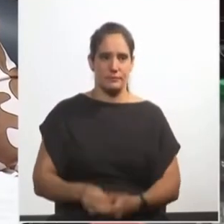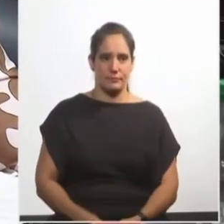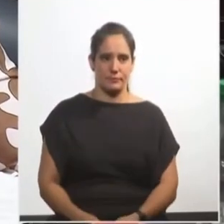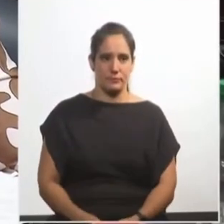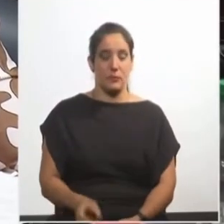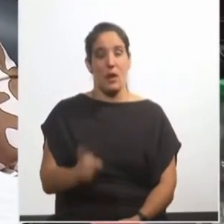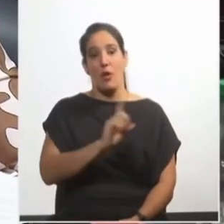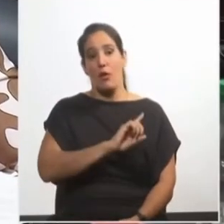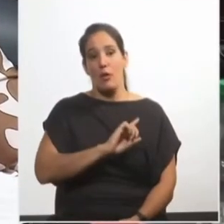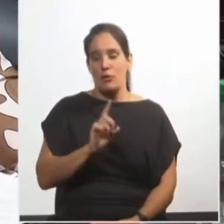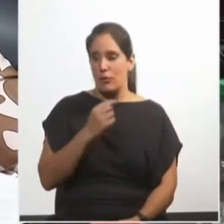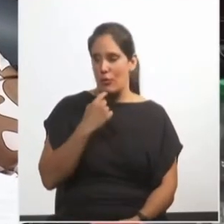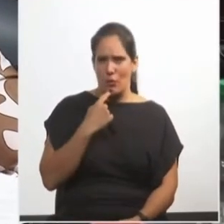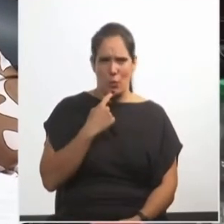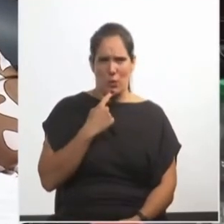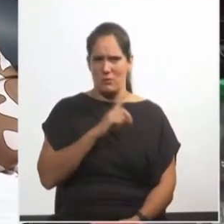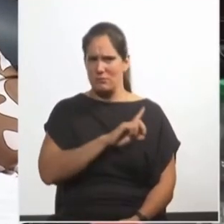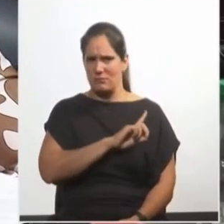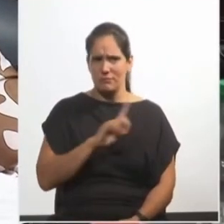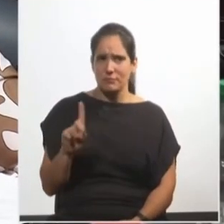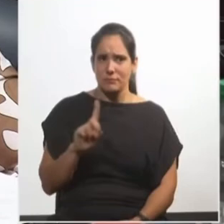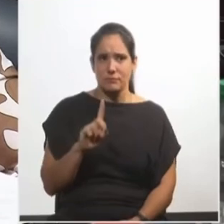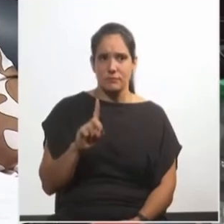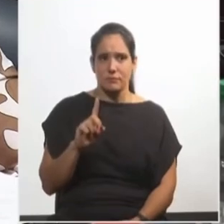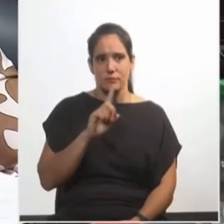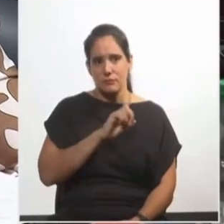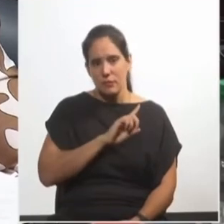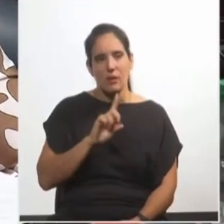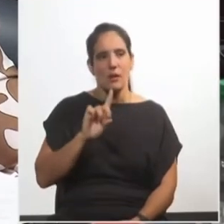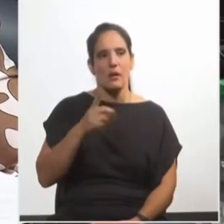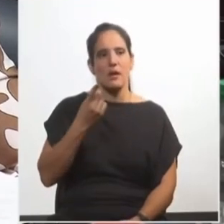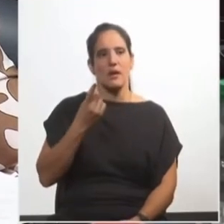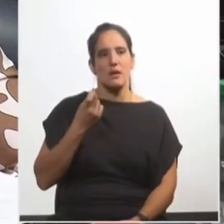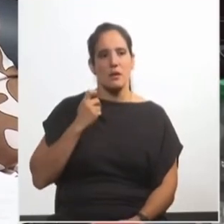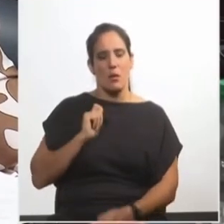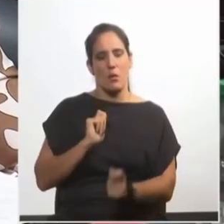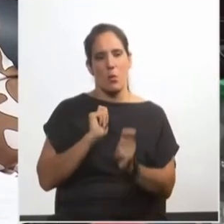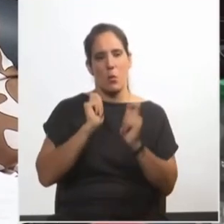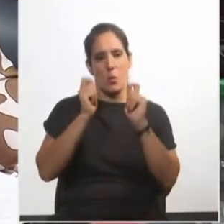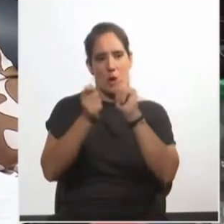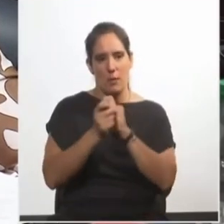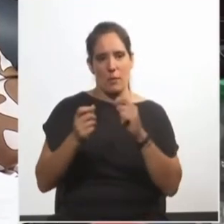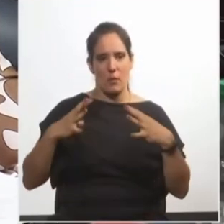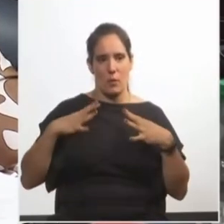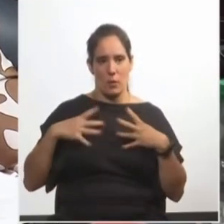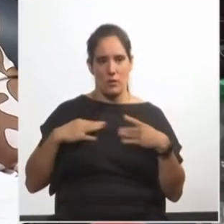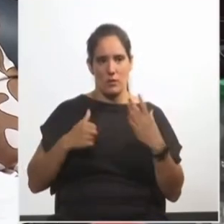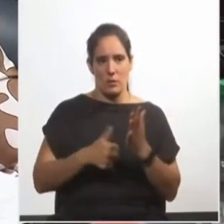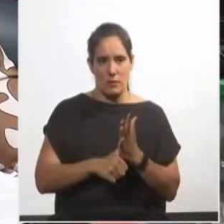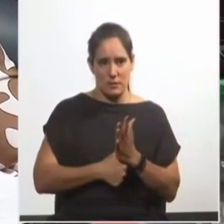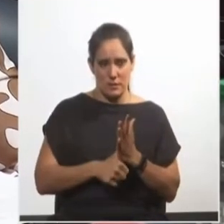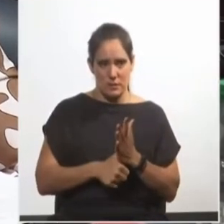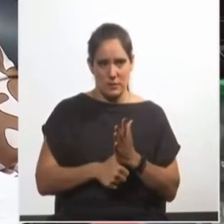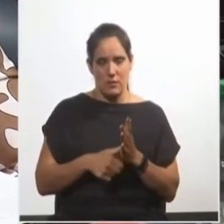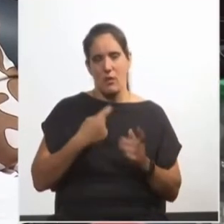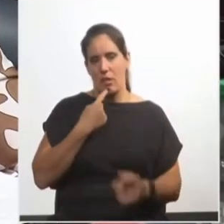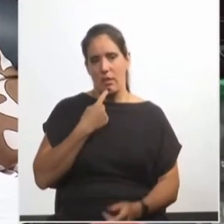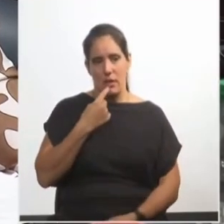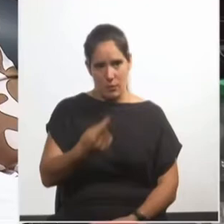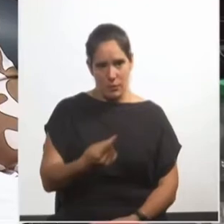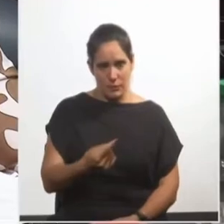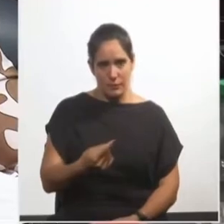No cabe ninguna duda que es necesaria una reforma de la seguridad social. Lo hemos